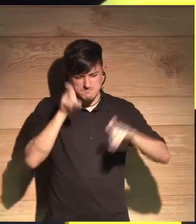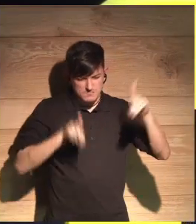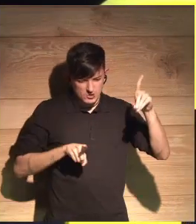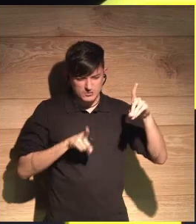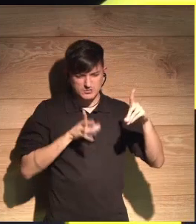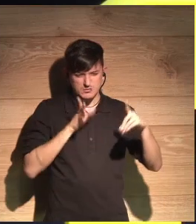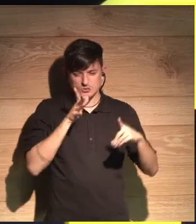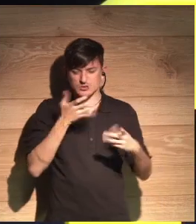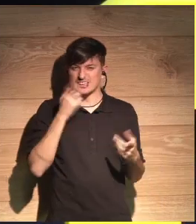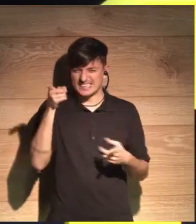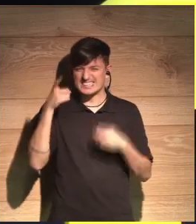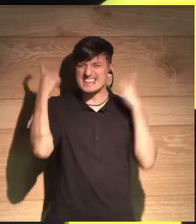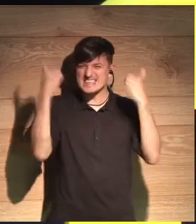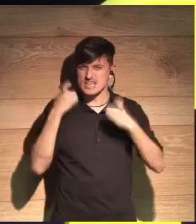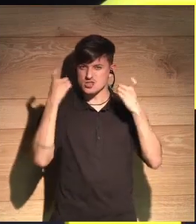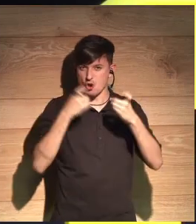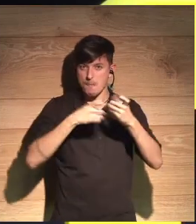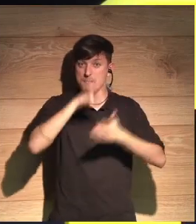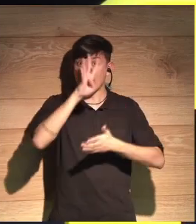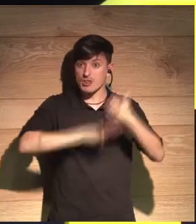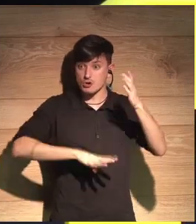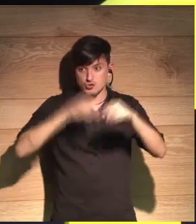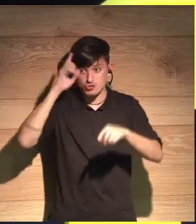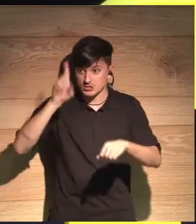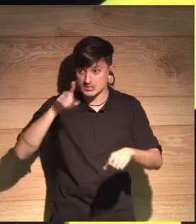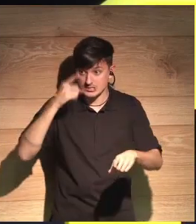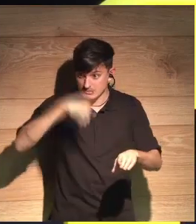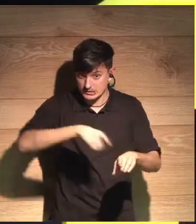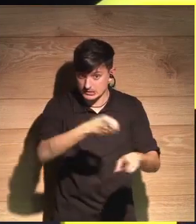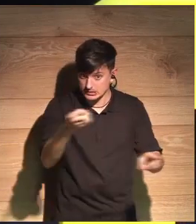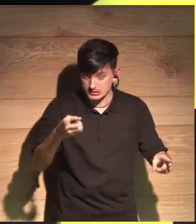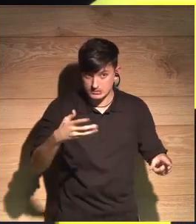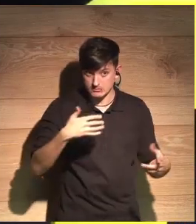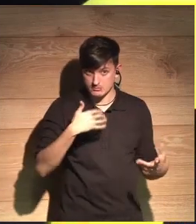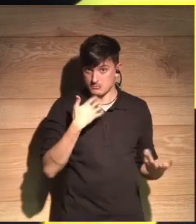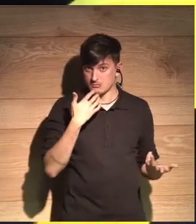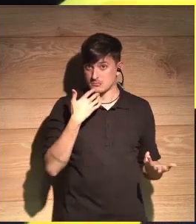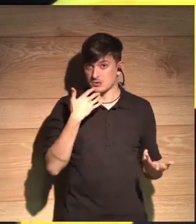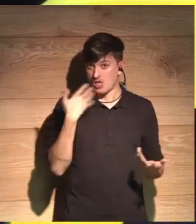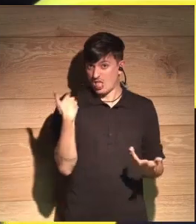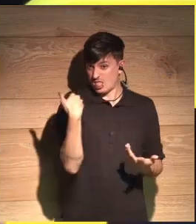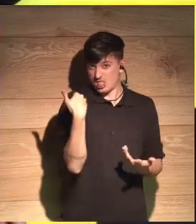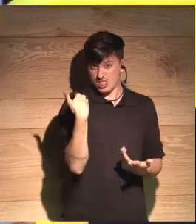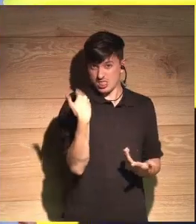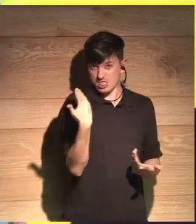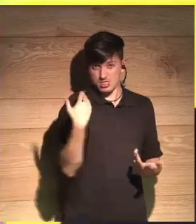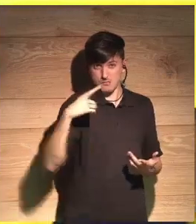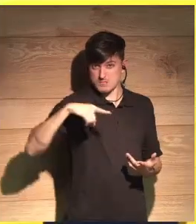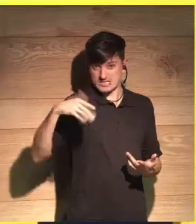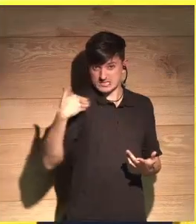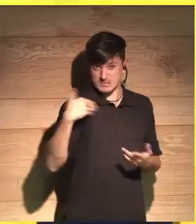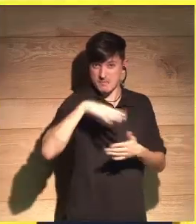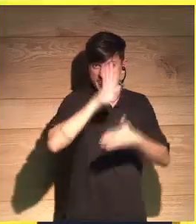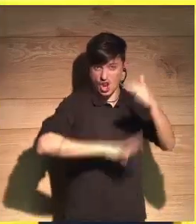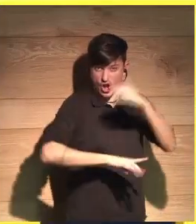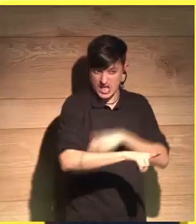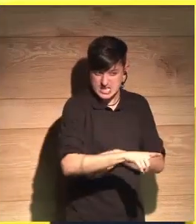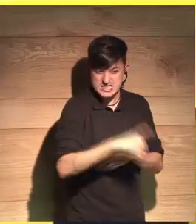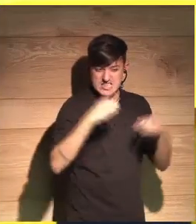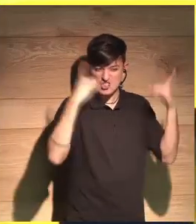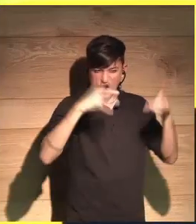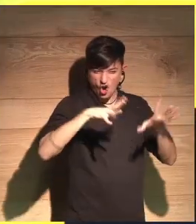trato en barcelona nos dice ustedes se enteraron es fue un escándalo porque eso pasó hace unos meses en barcelona trató también